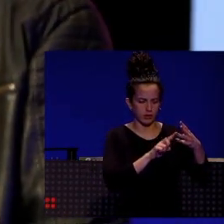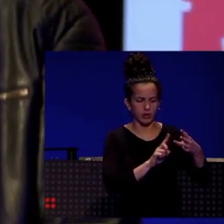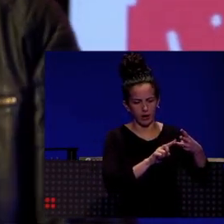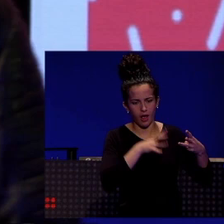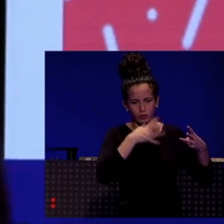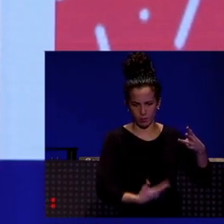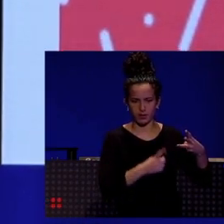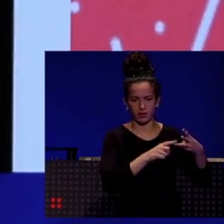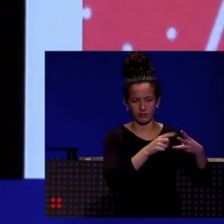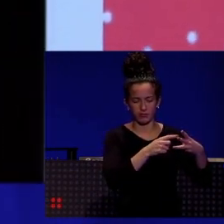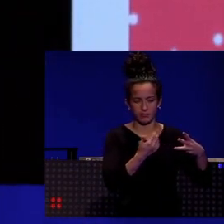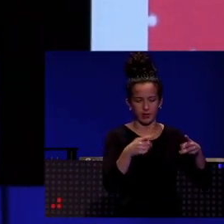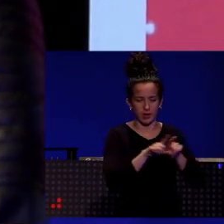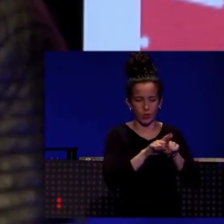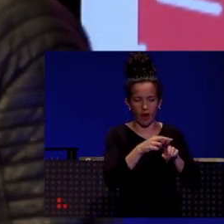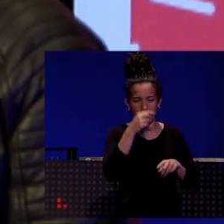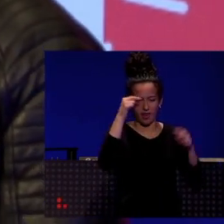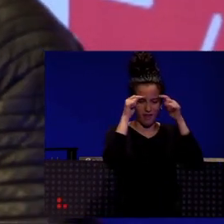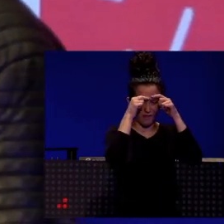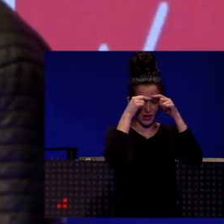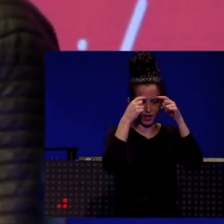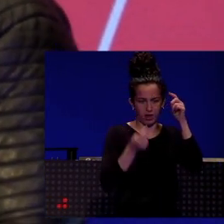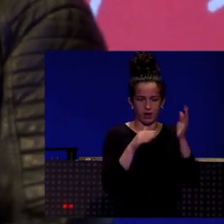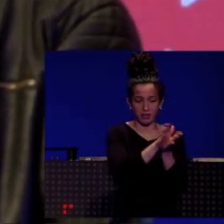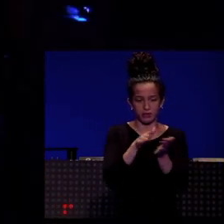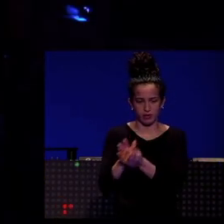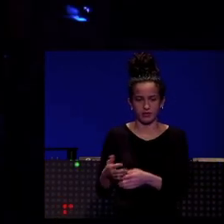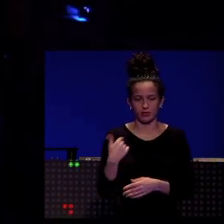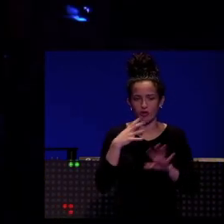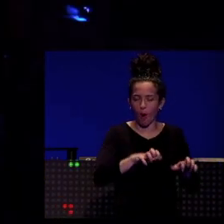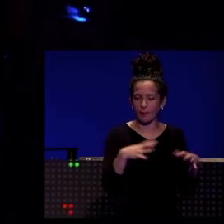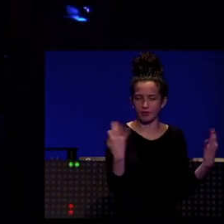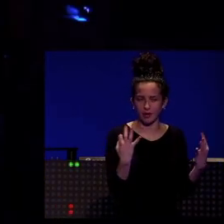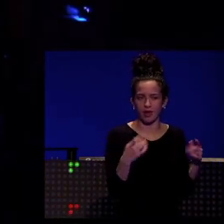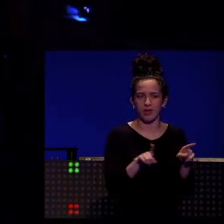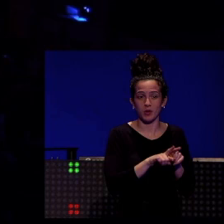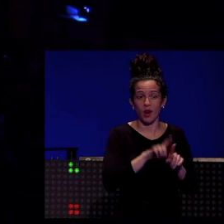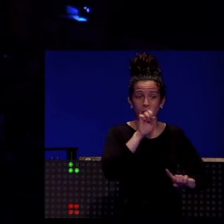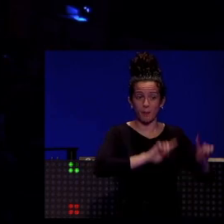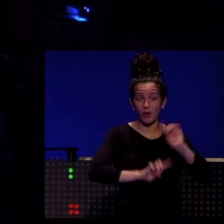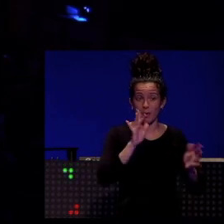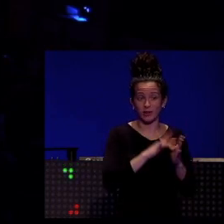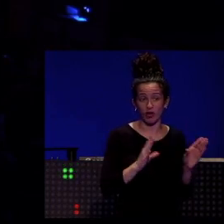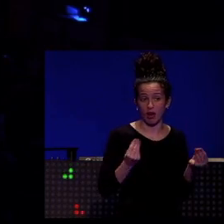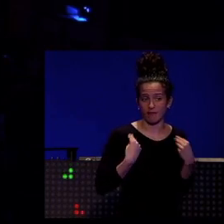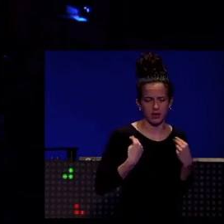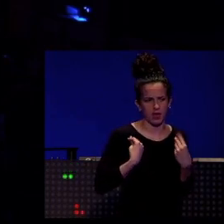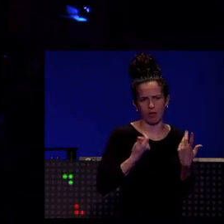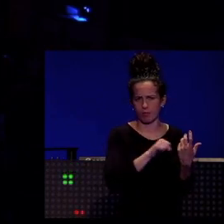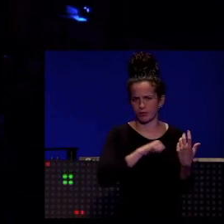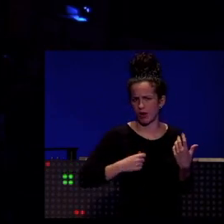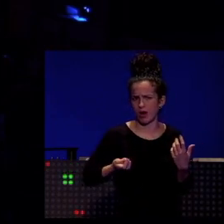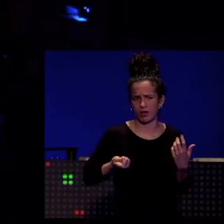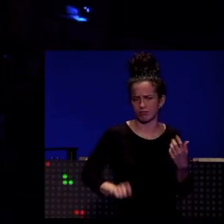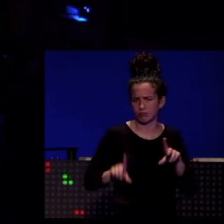que aprendí de esto que entre cada problema que te surja en la vida que te surge a nivel profesional o empresarial hay que